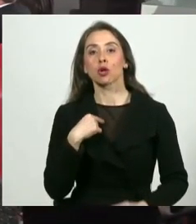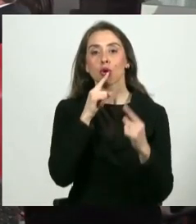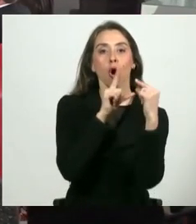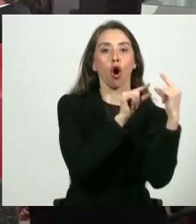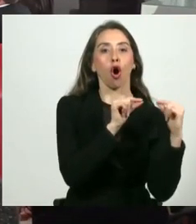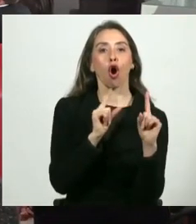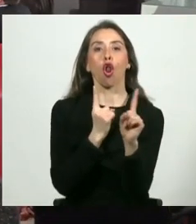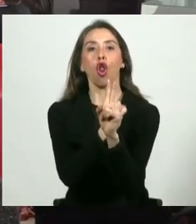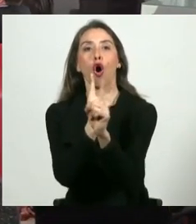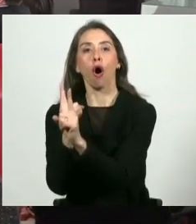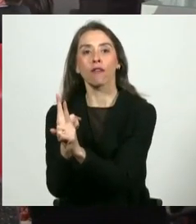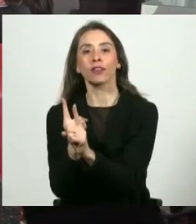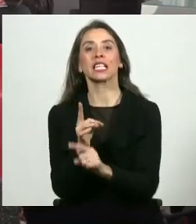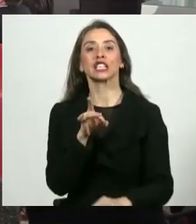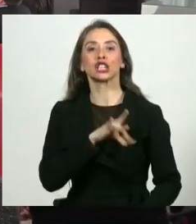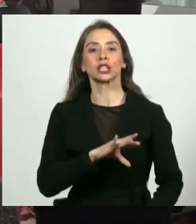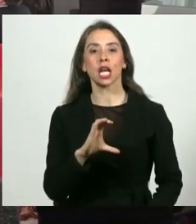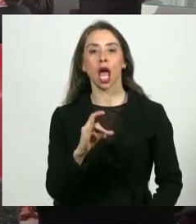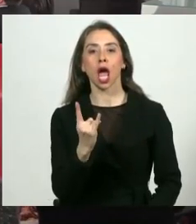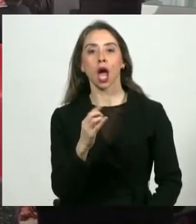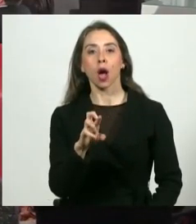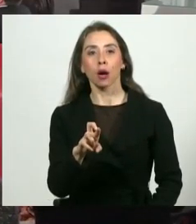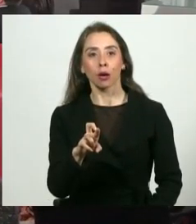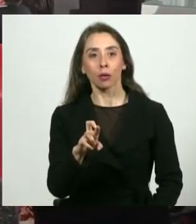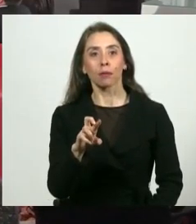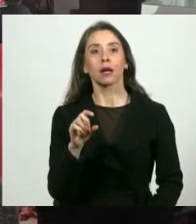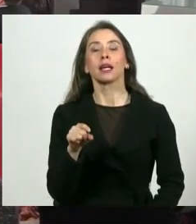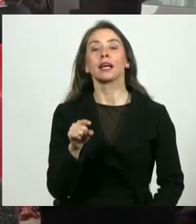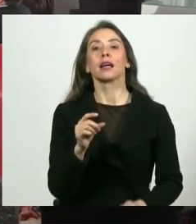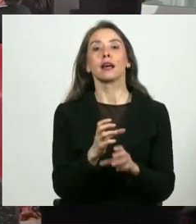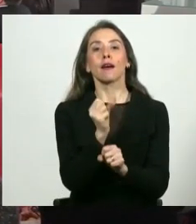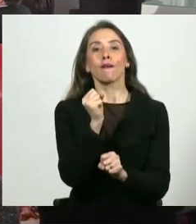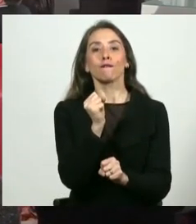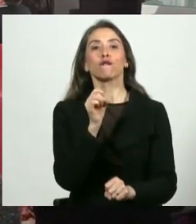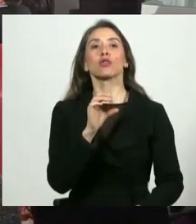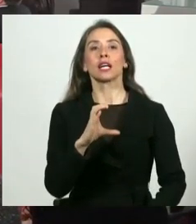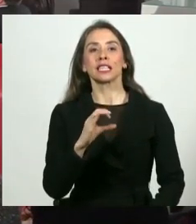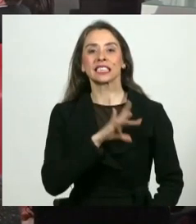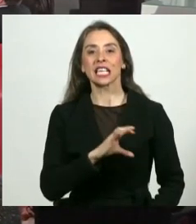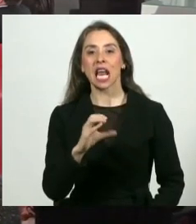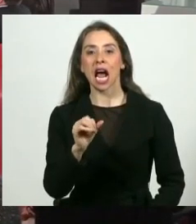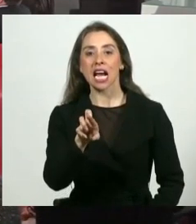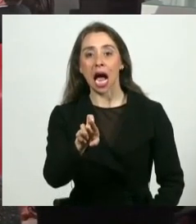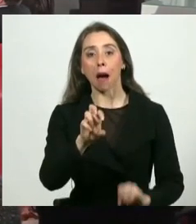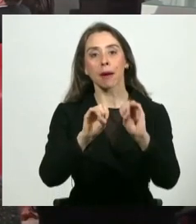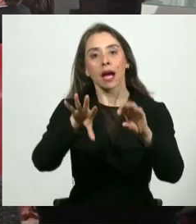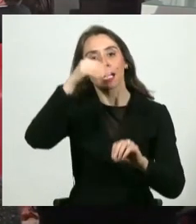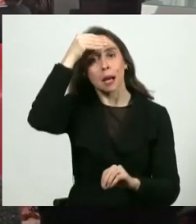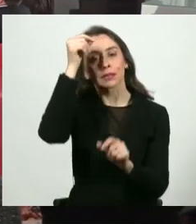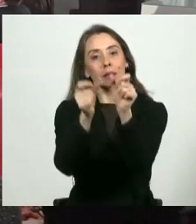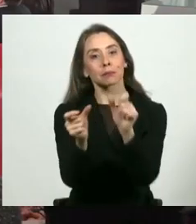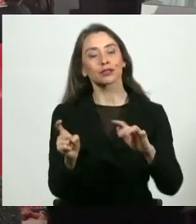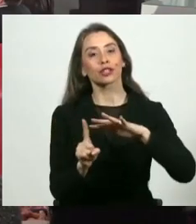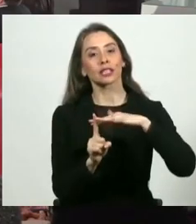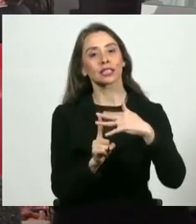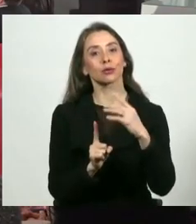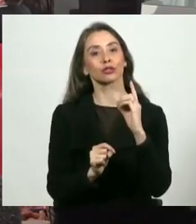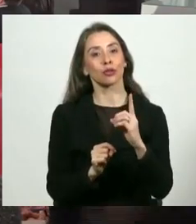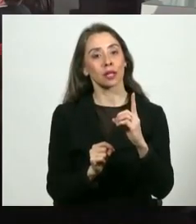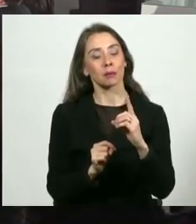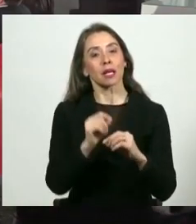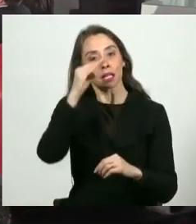Chilecap. Contarles un poco brevemente, la Fundación Chilecap es una fundación que capacita a personas en situación de discapacidad